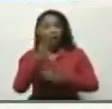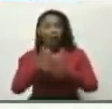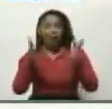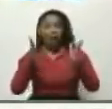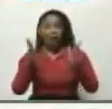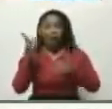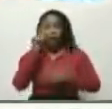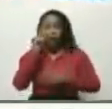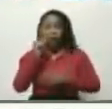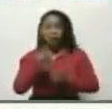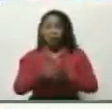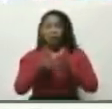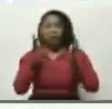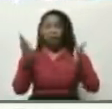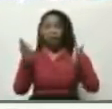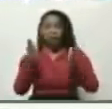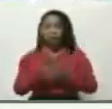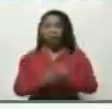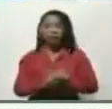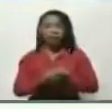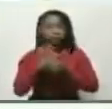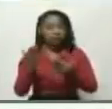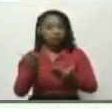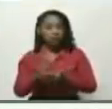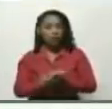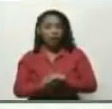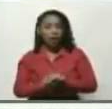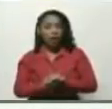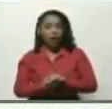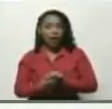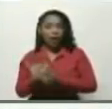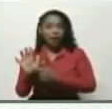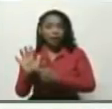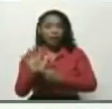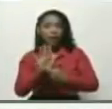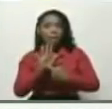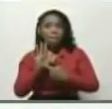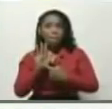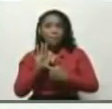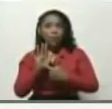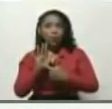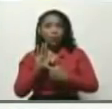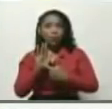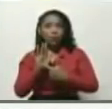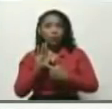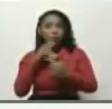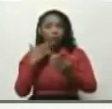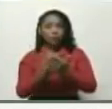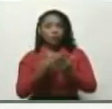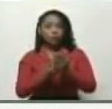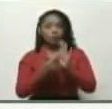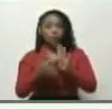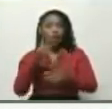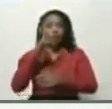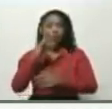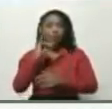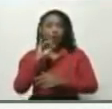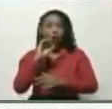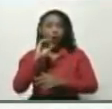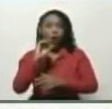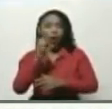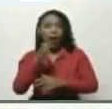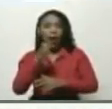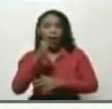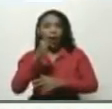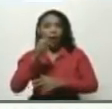tres gigantes, que a través del ejemplo señalaron, como Diógenes. Diógenes vivía en dicen que vivía en una